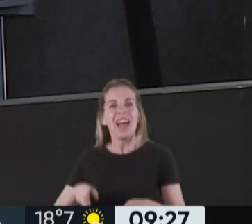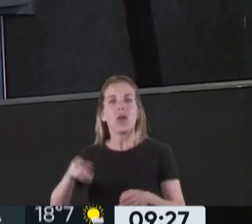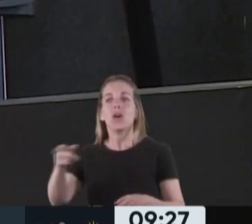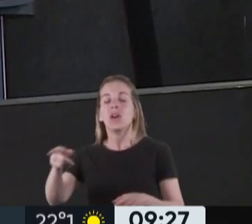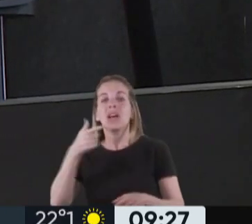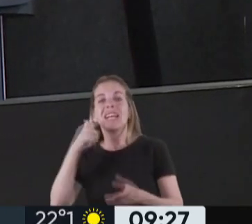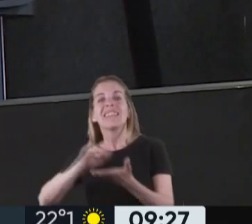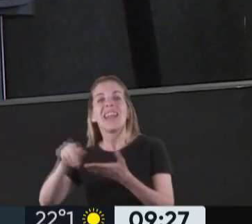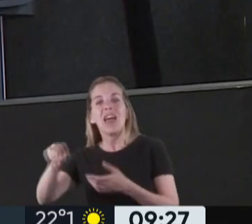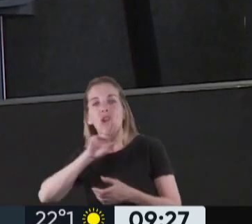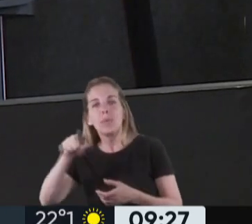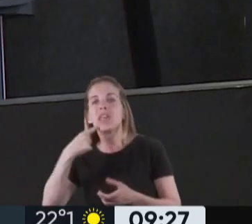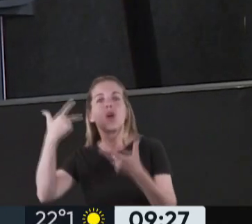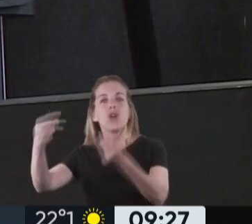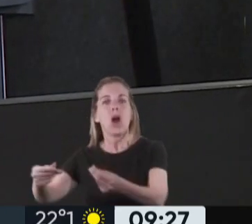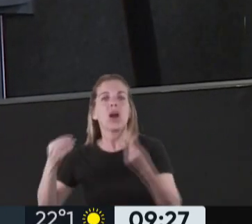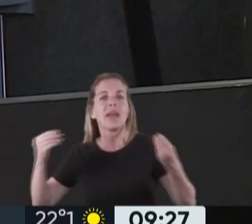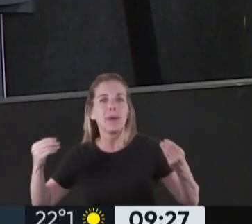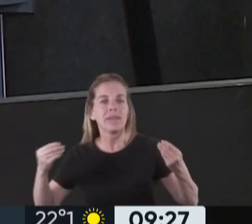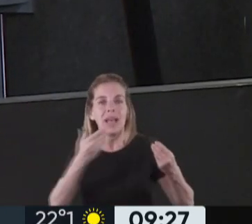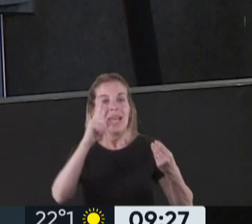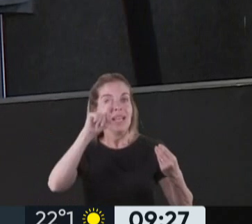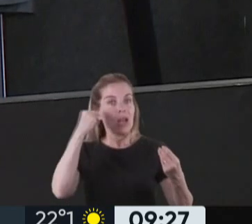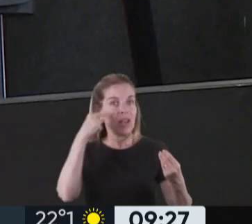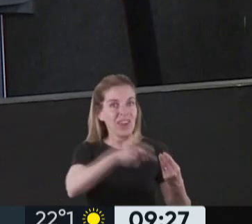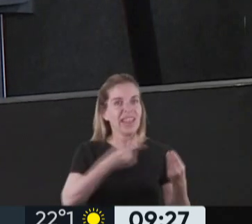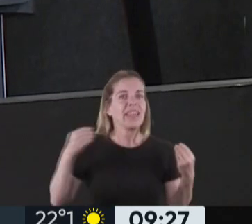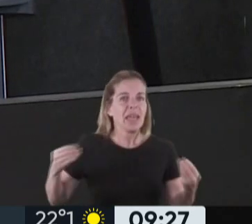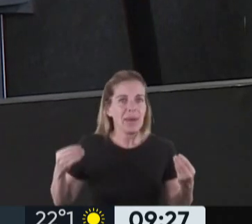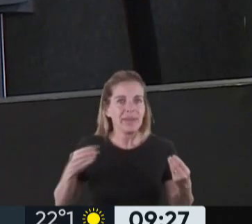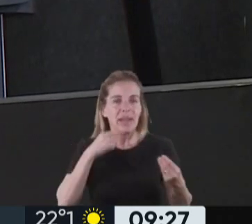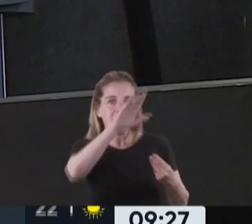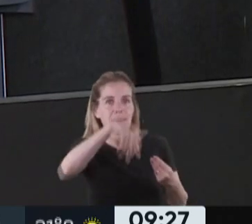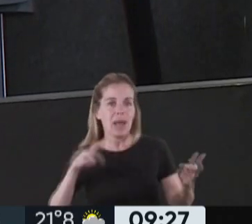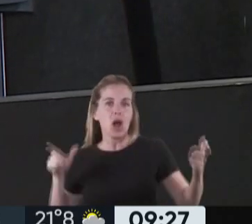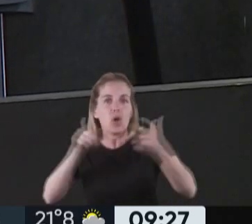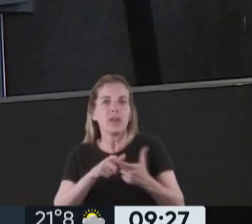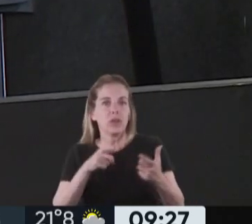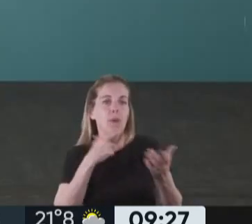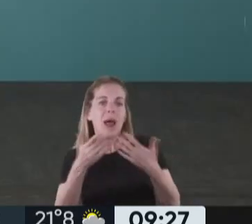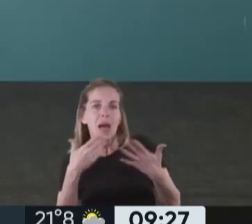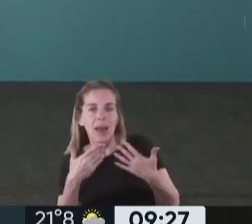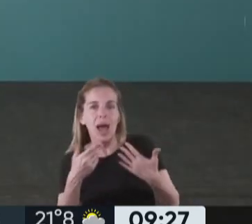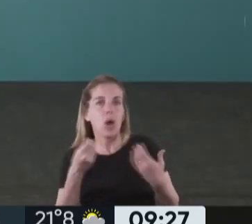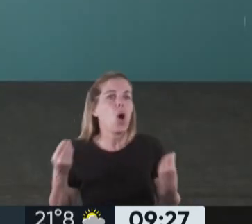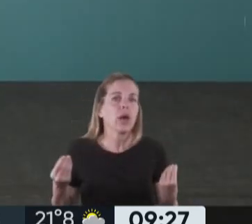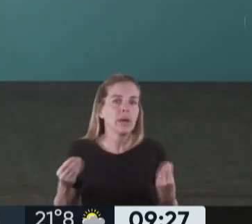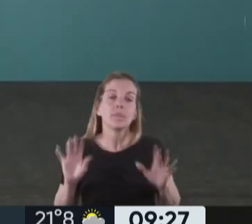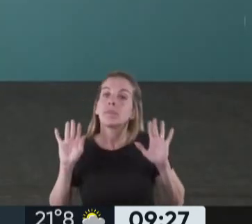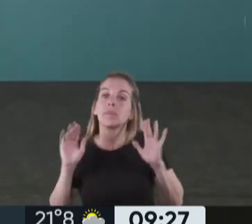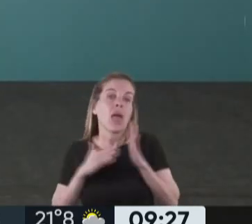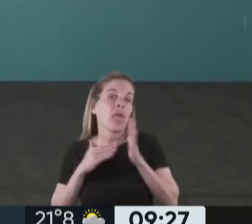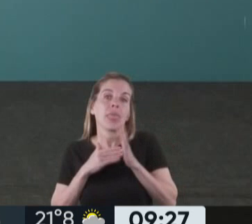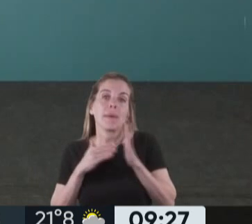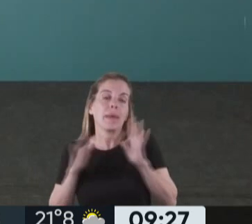sin salir, si va a hablar con la Comisión de Acuerdos o si va a mantenerse la situación como hasta el momento. Es una decisión que